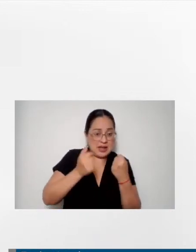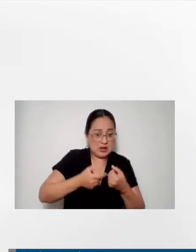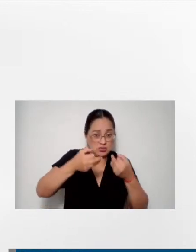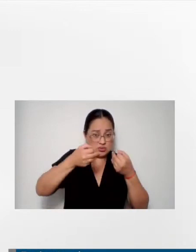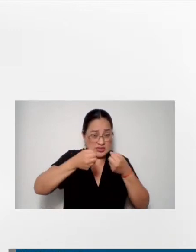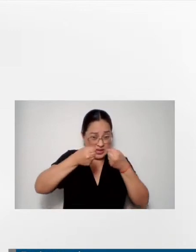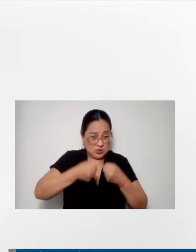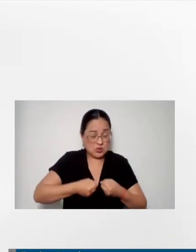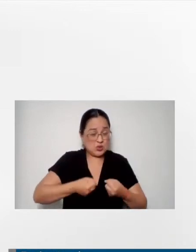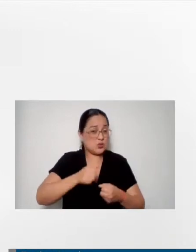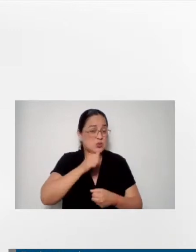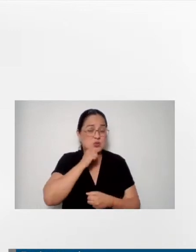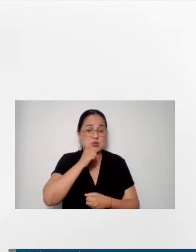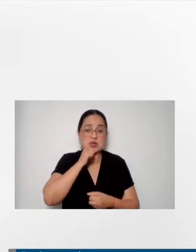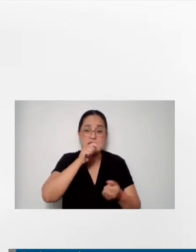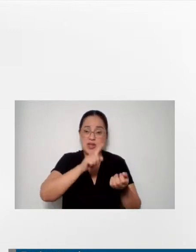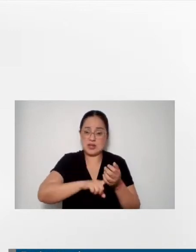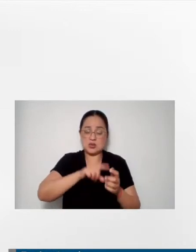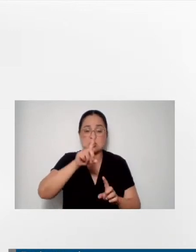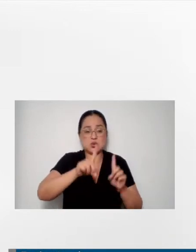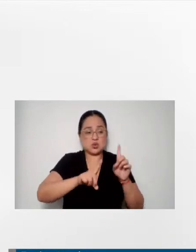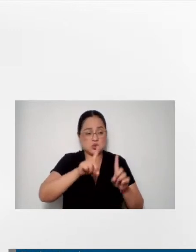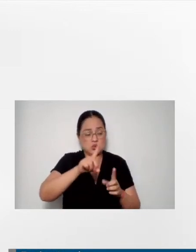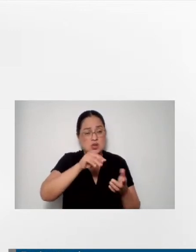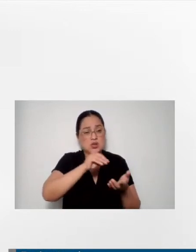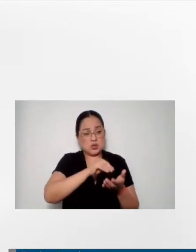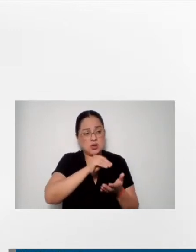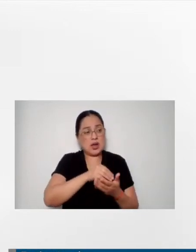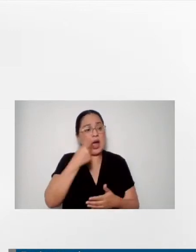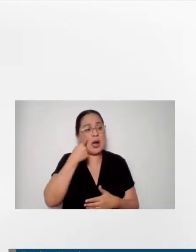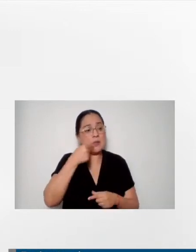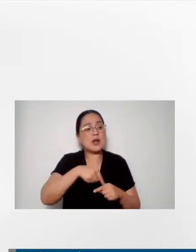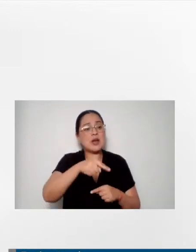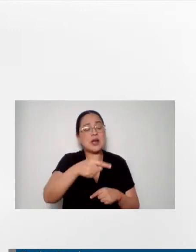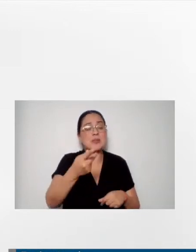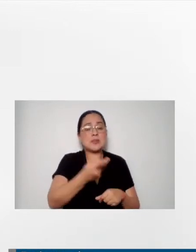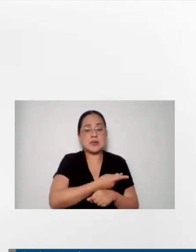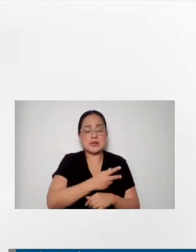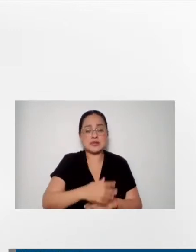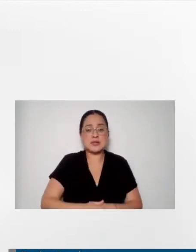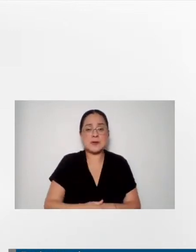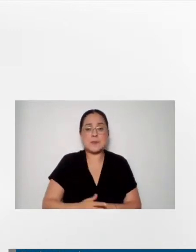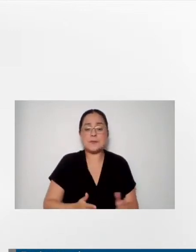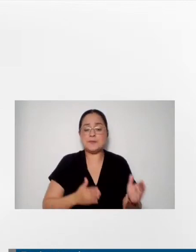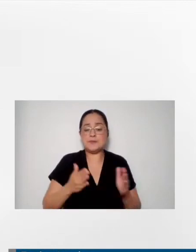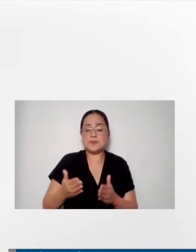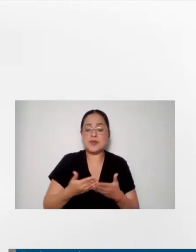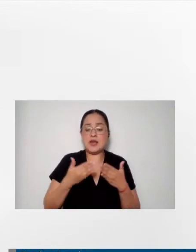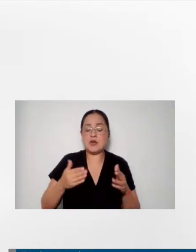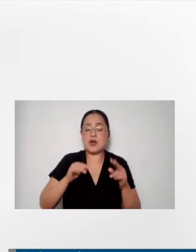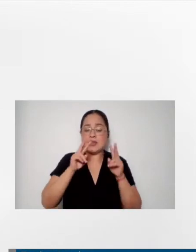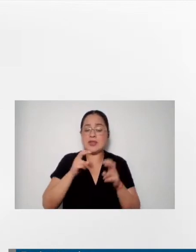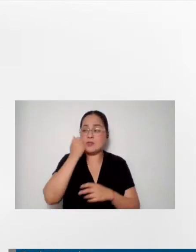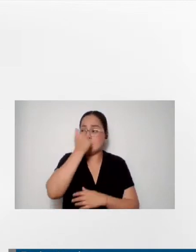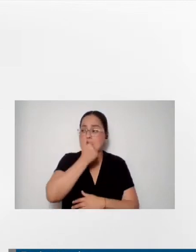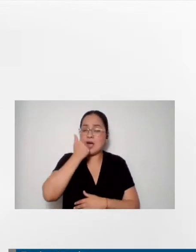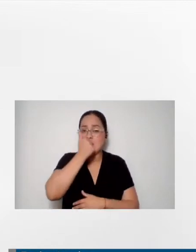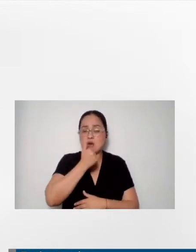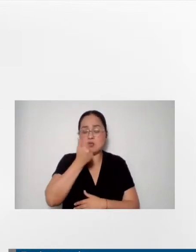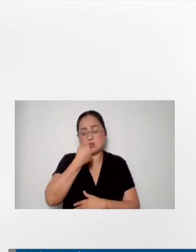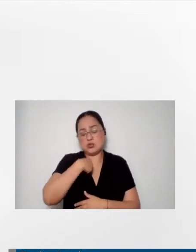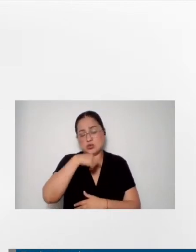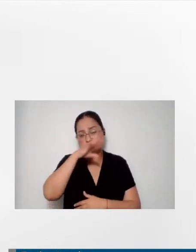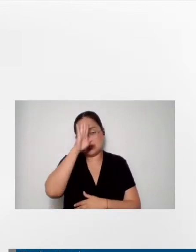que esa es ahí una pregunta pendiente por resolver, como qué pasaría en ese caso. Y sobre el tema de los estudiantes, pues me parece